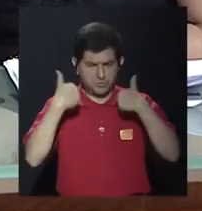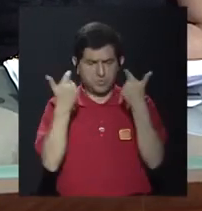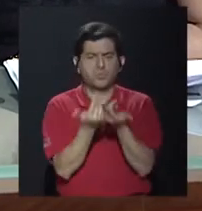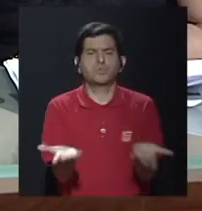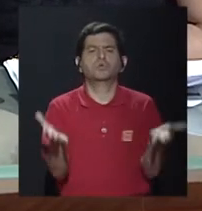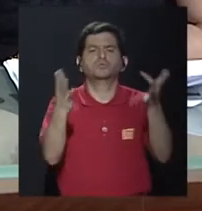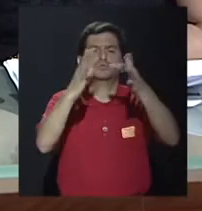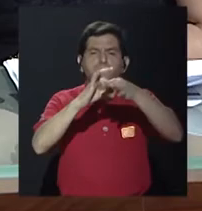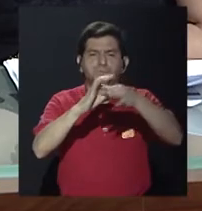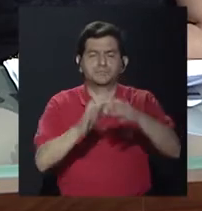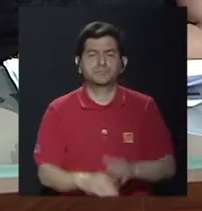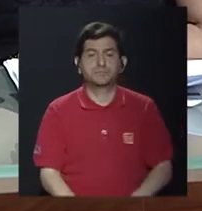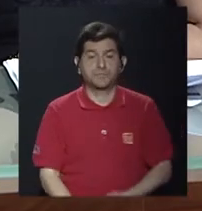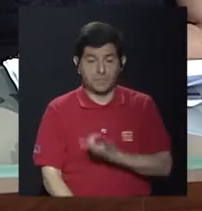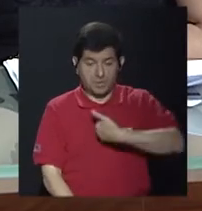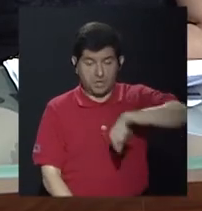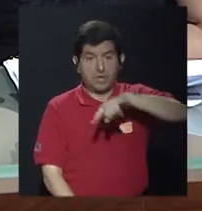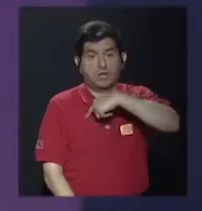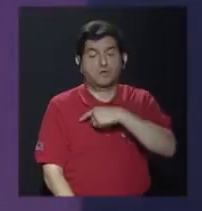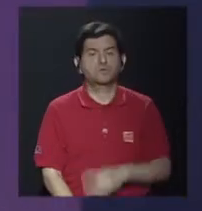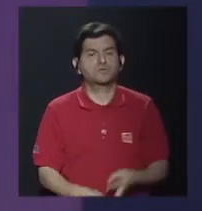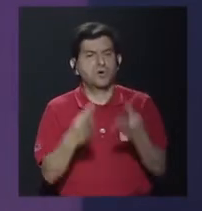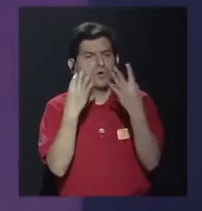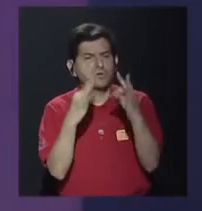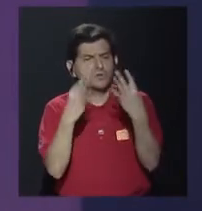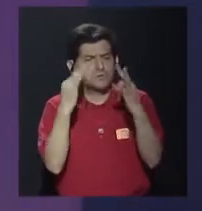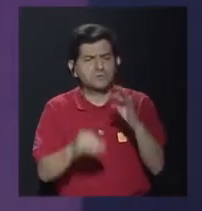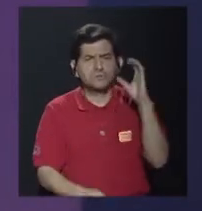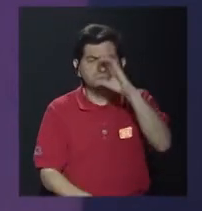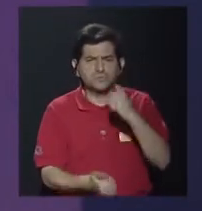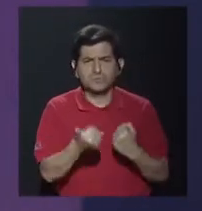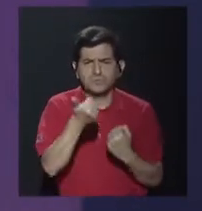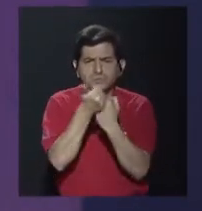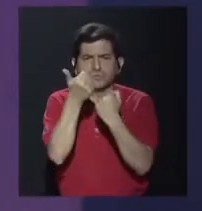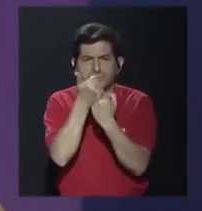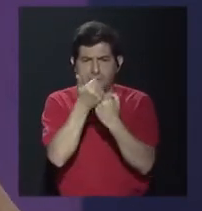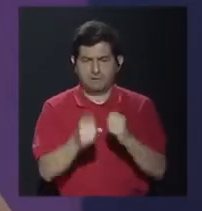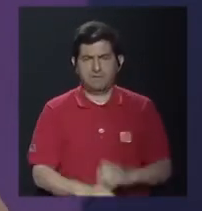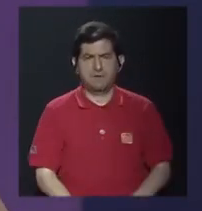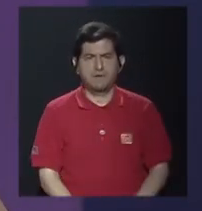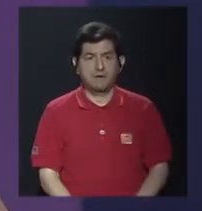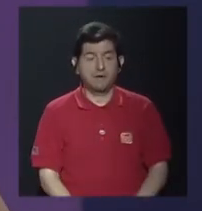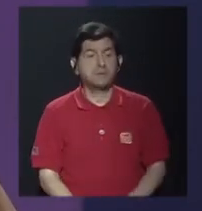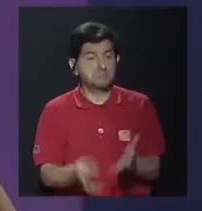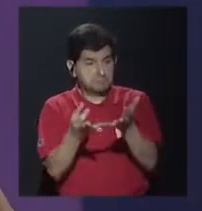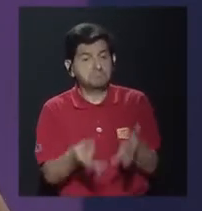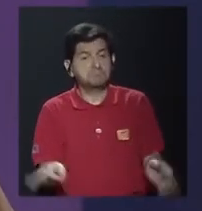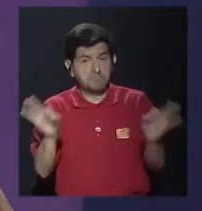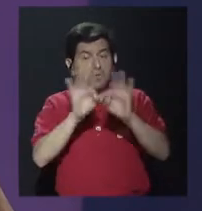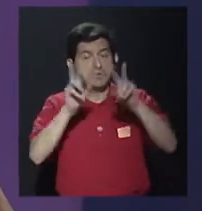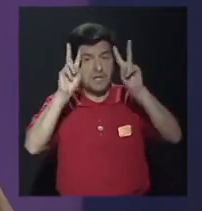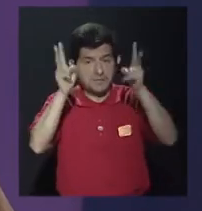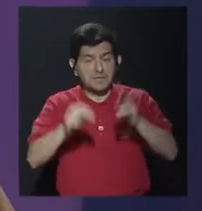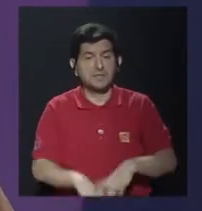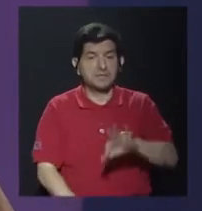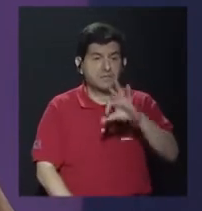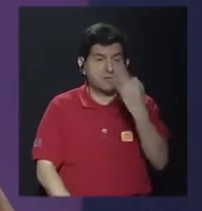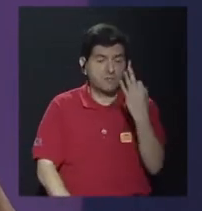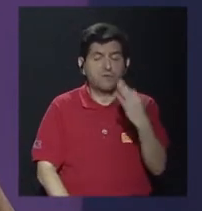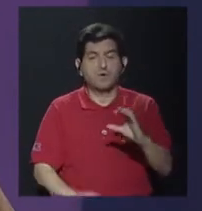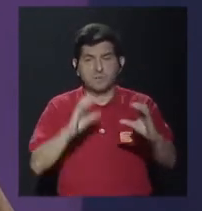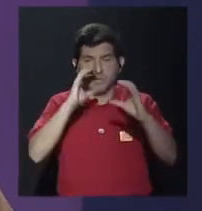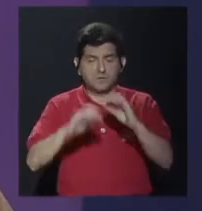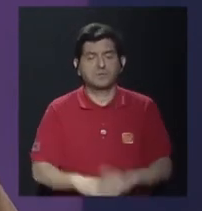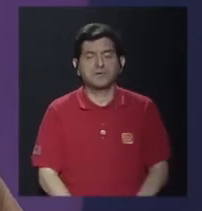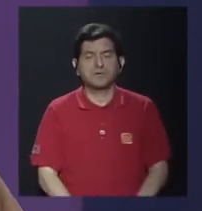movimiento. Y ahí nos dimos a la tarea un poco de buscar apoyos y nos pareció muy relevante el tema de los medios de la